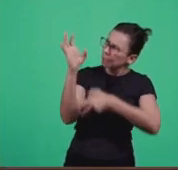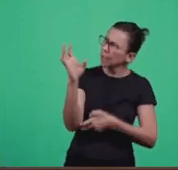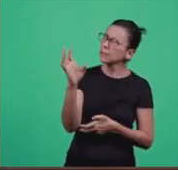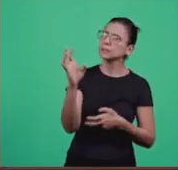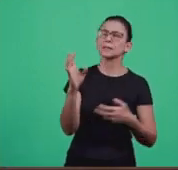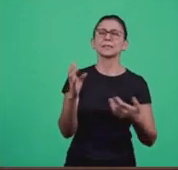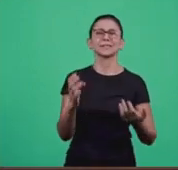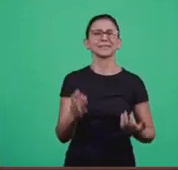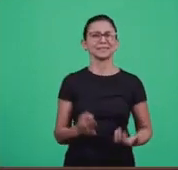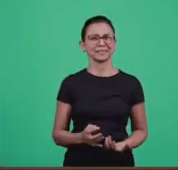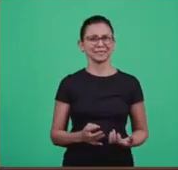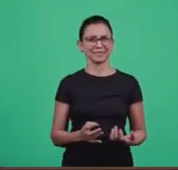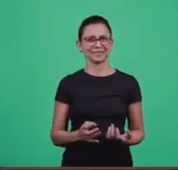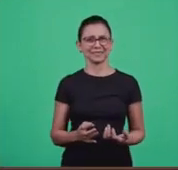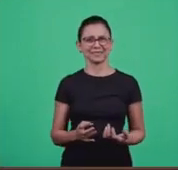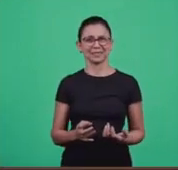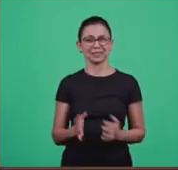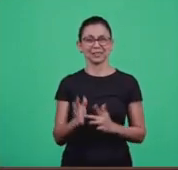a cenar.